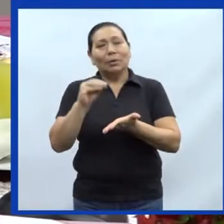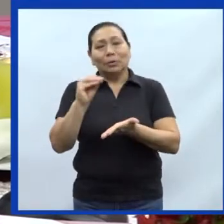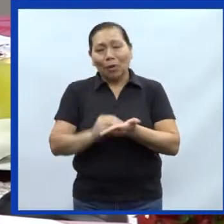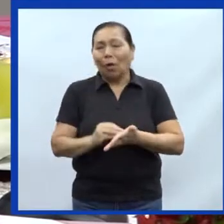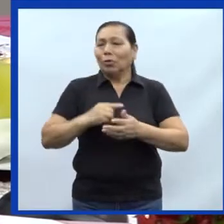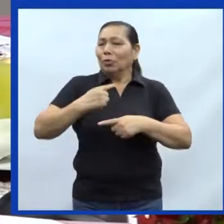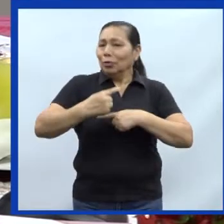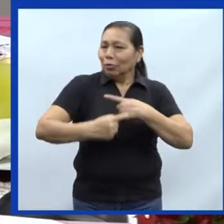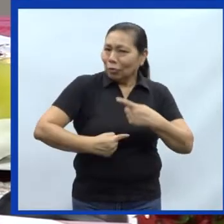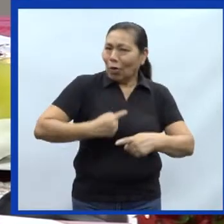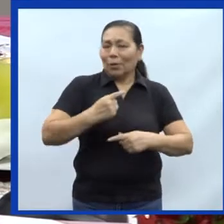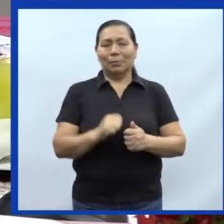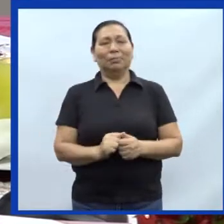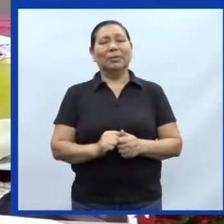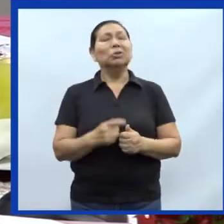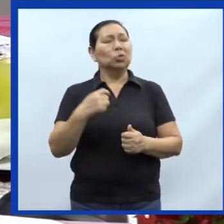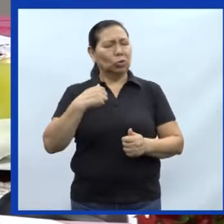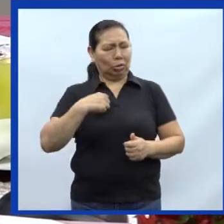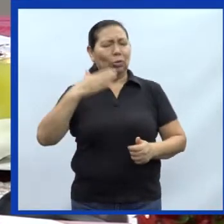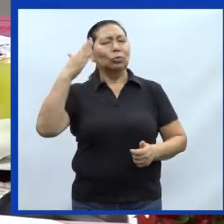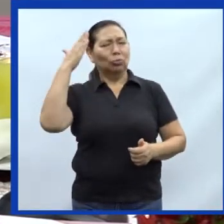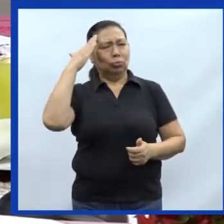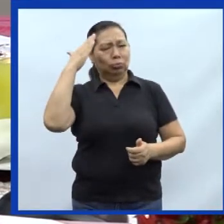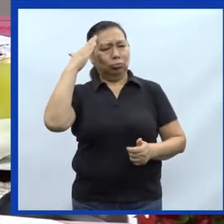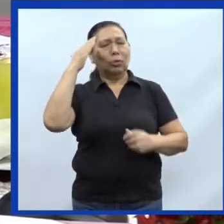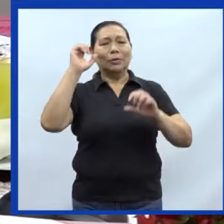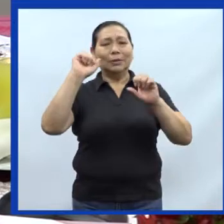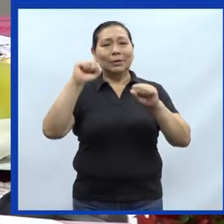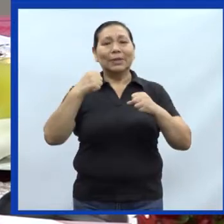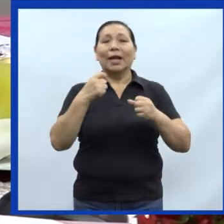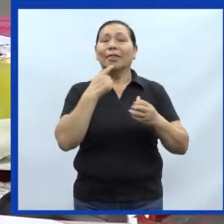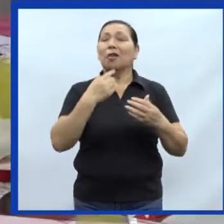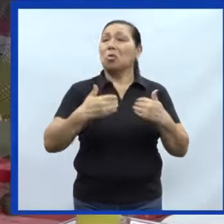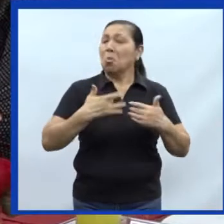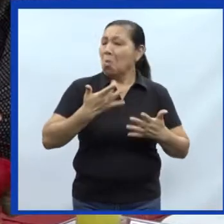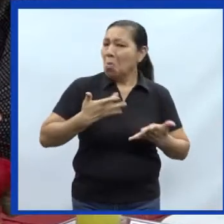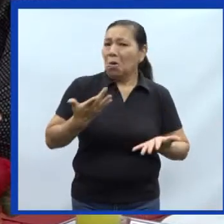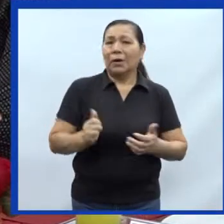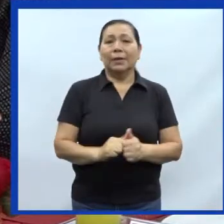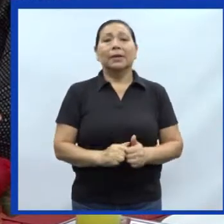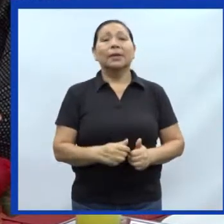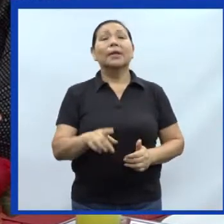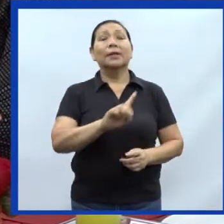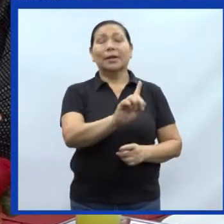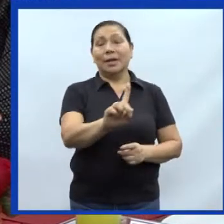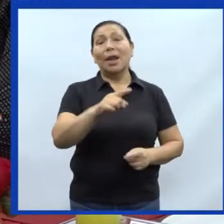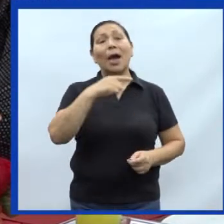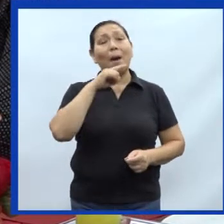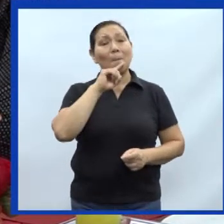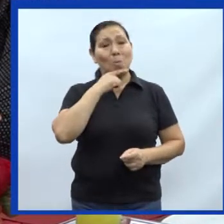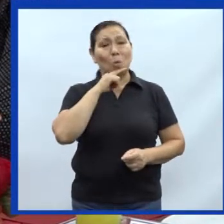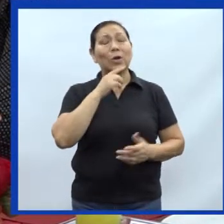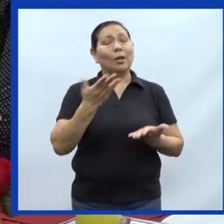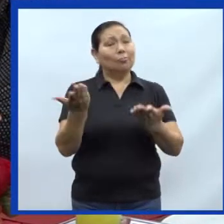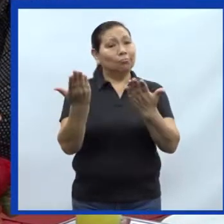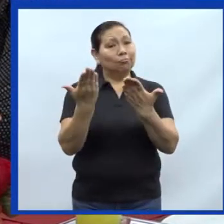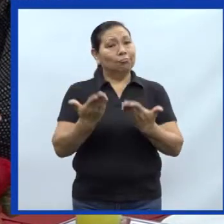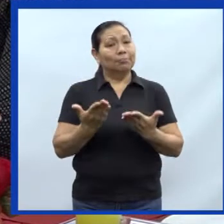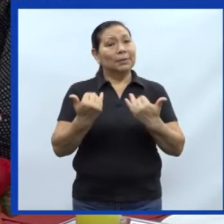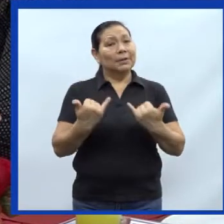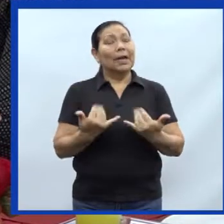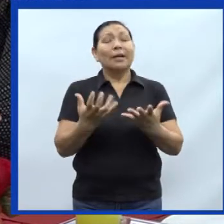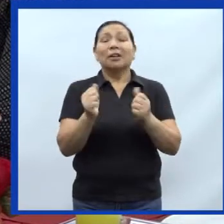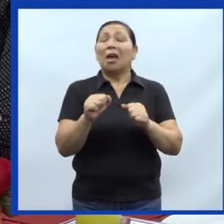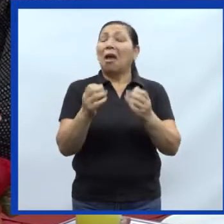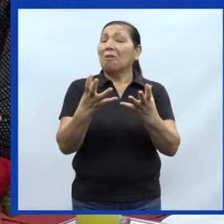días que somos capaces, que tenemos talento. Considero que las mujeres podemos llegar a ocupar las posiciones